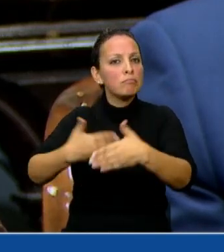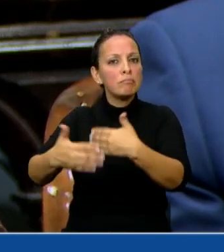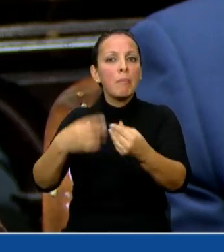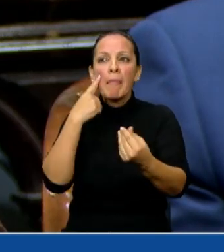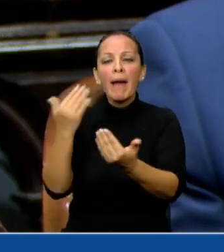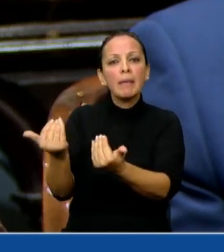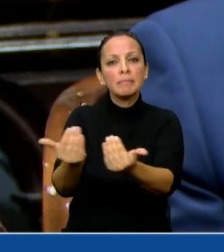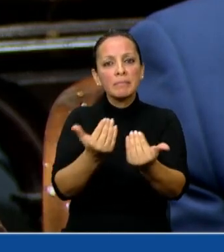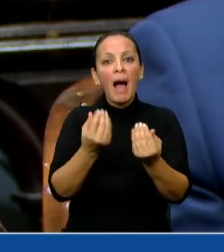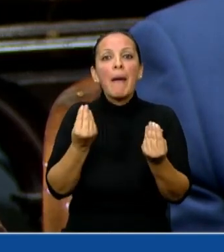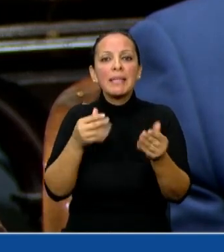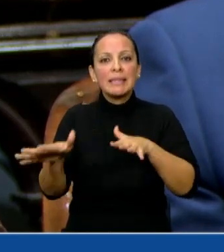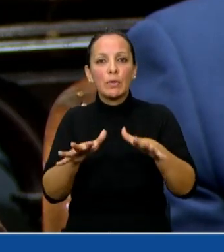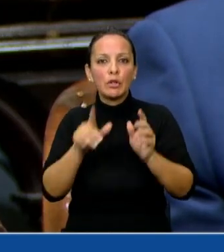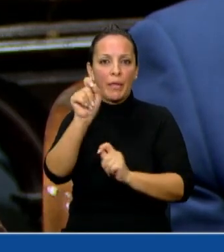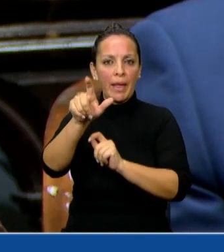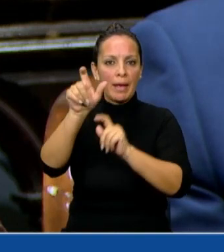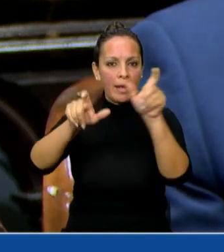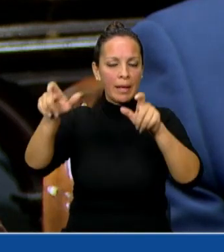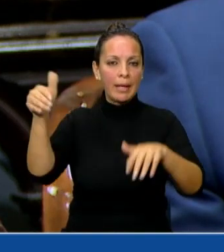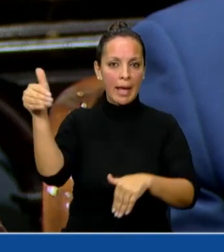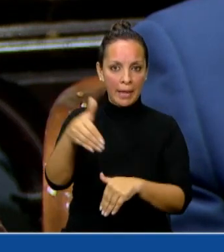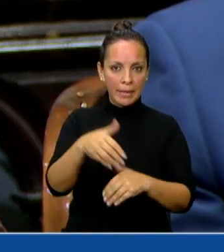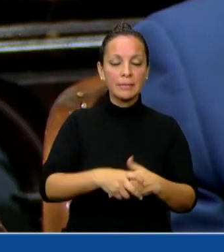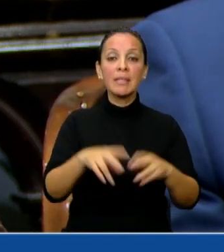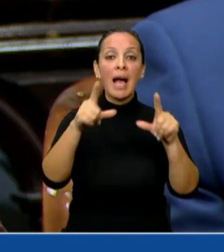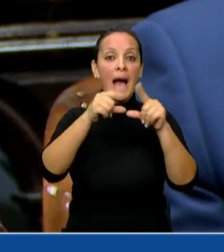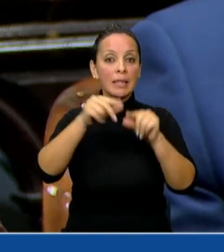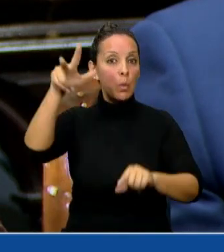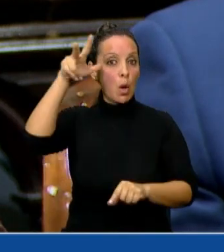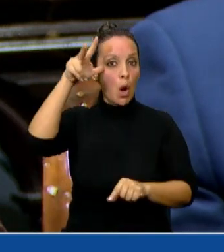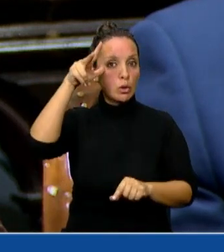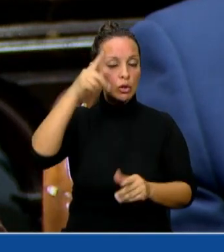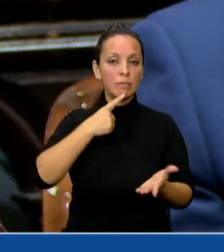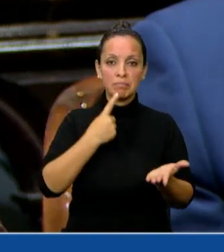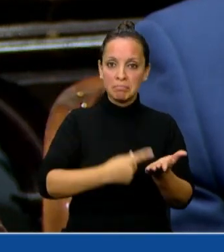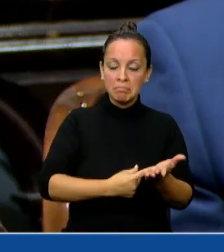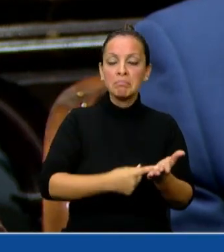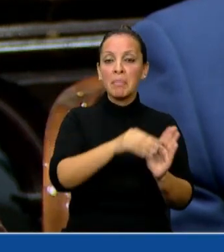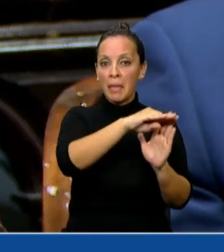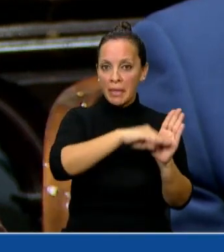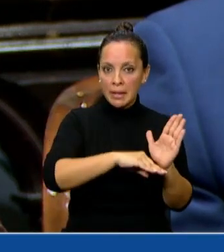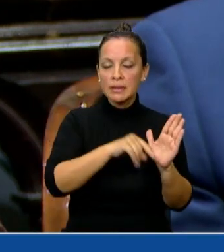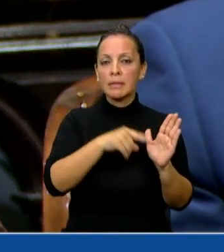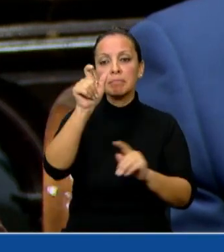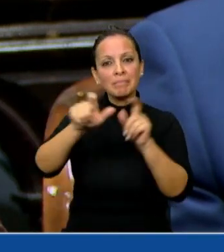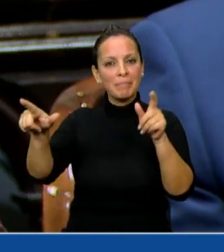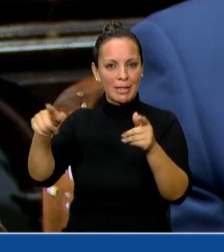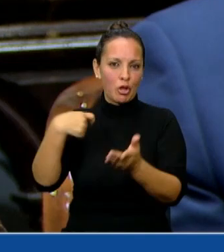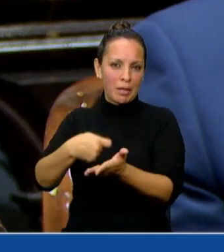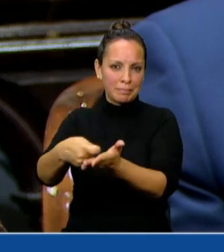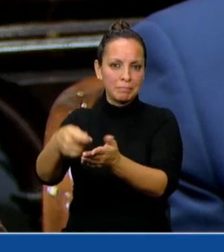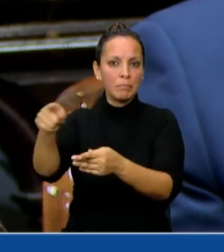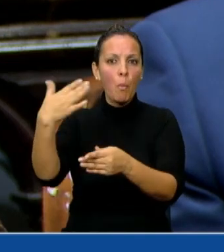la situación de los clientes comprendidos. El artículo 8 establece que los deudores puedan incorporarse